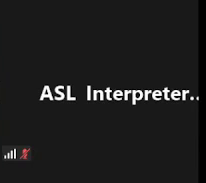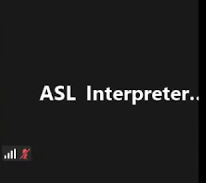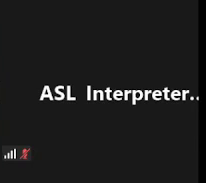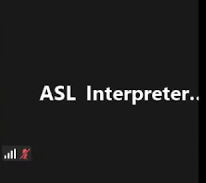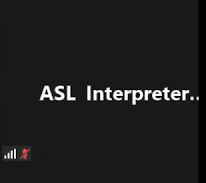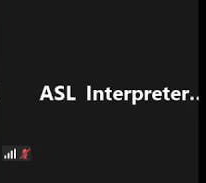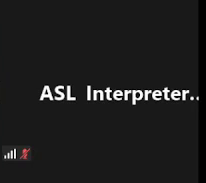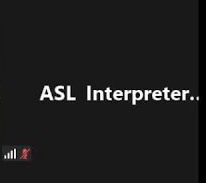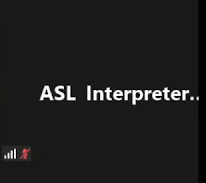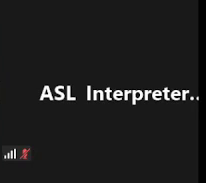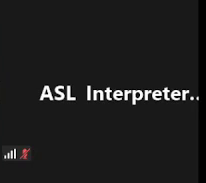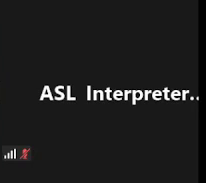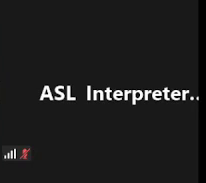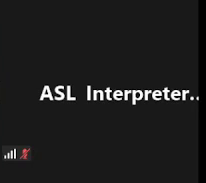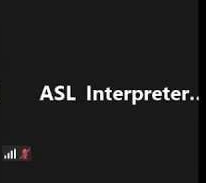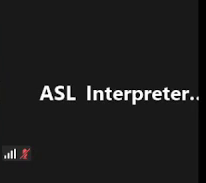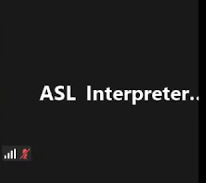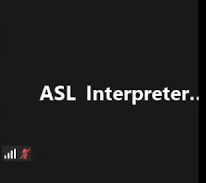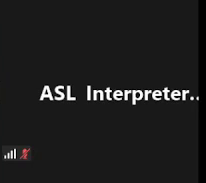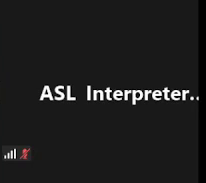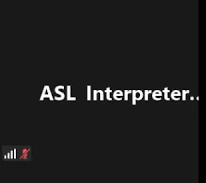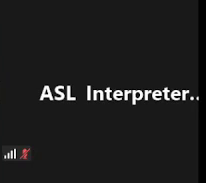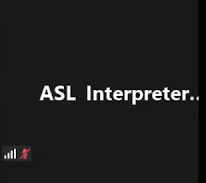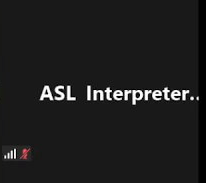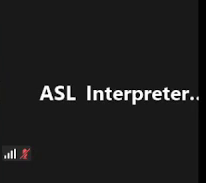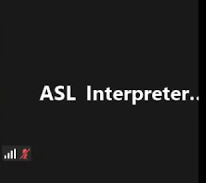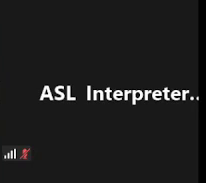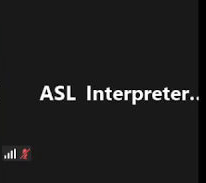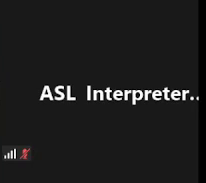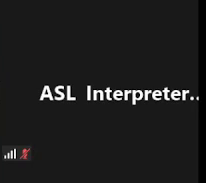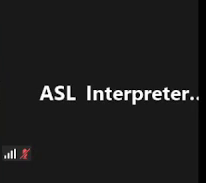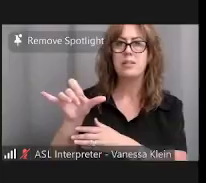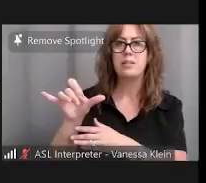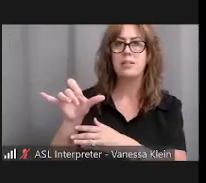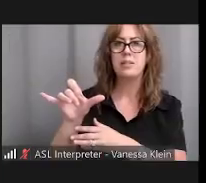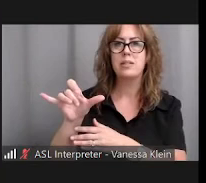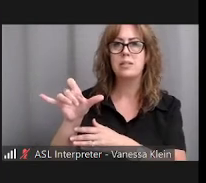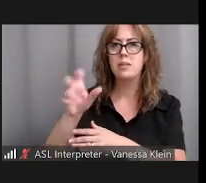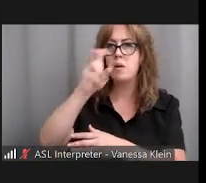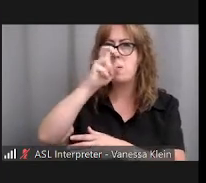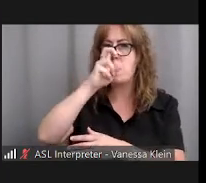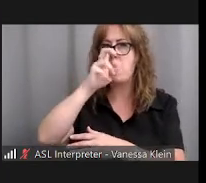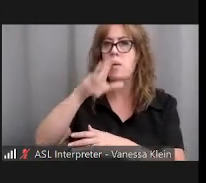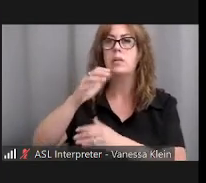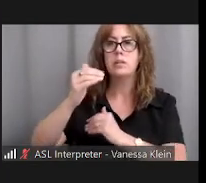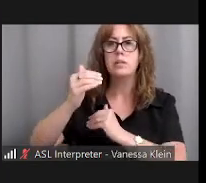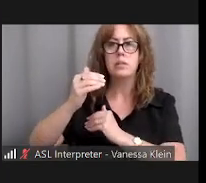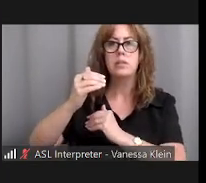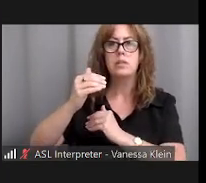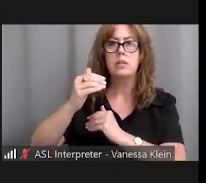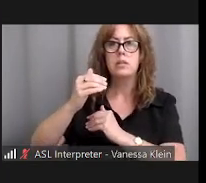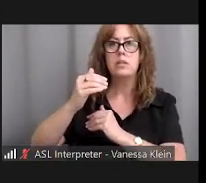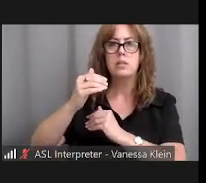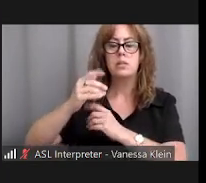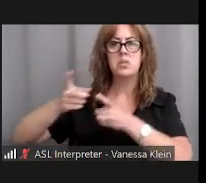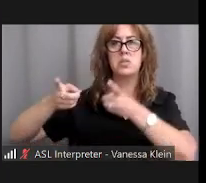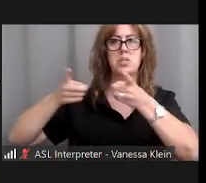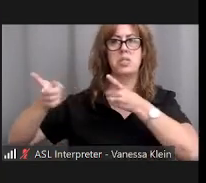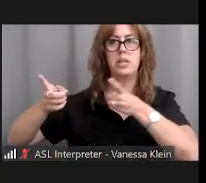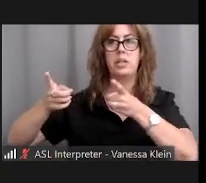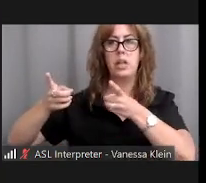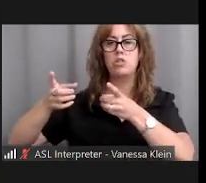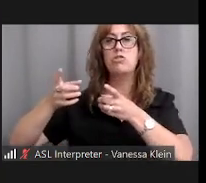the dictatorship that was in place when the Pinochet government was in